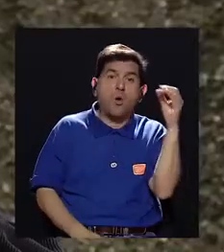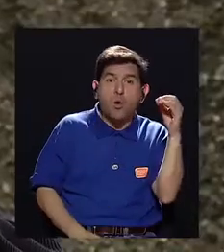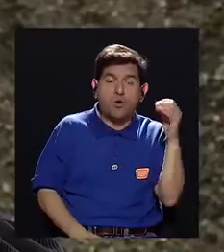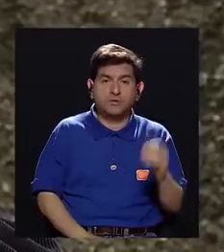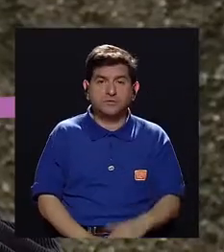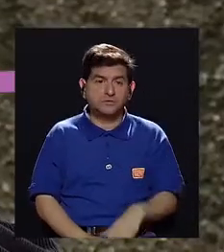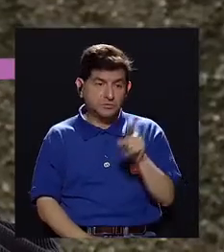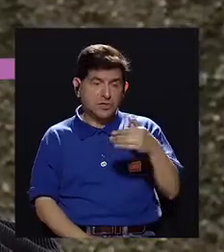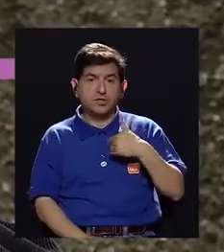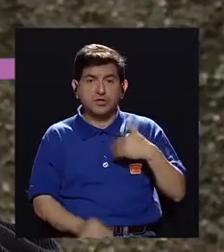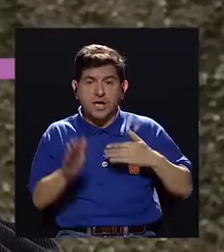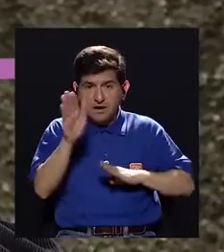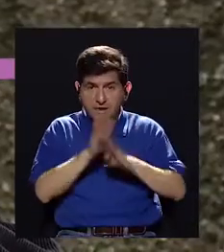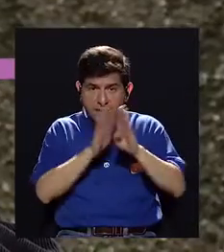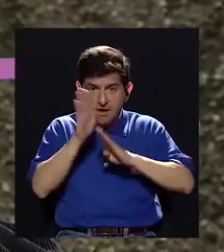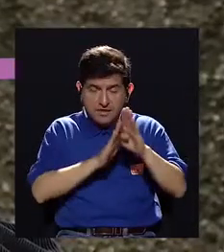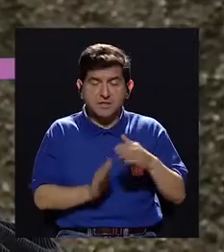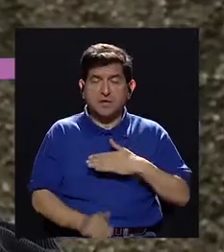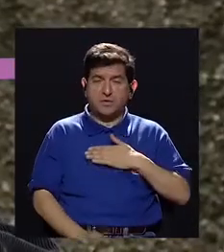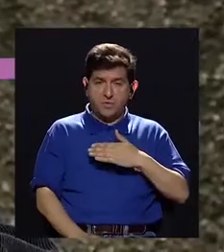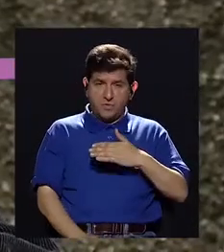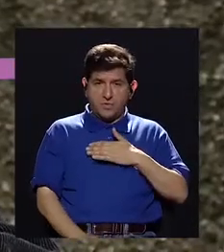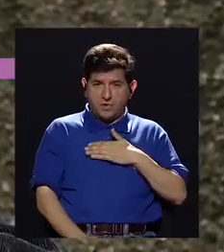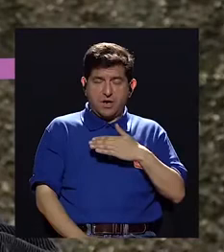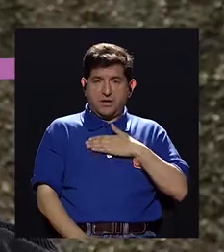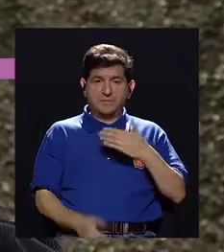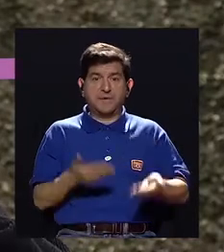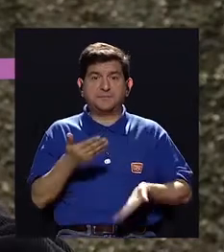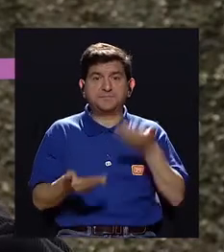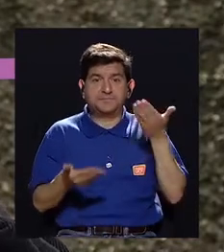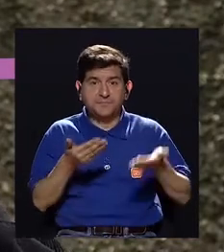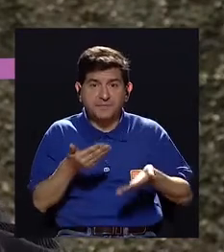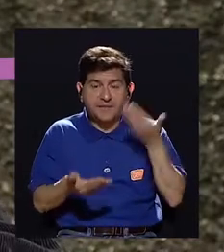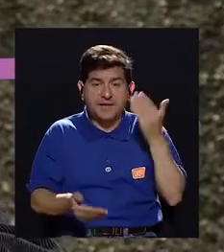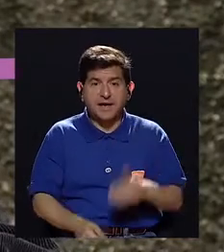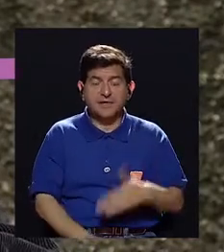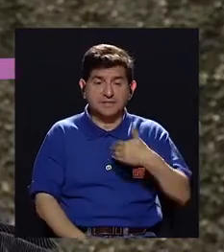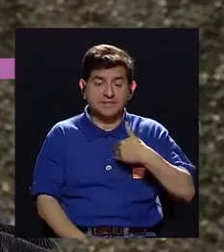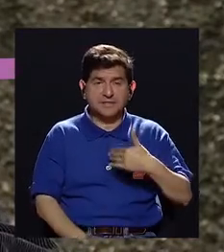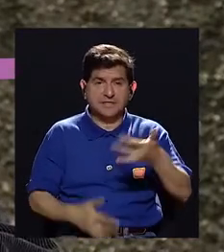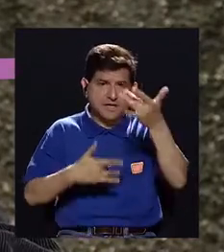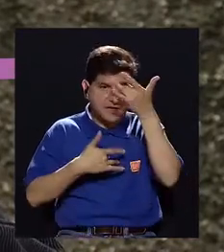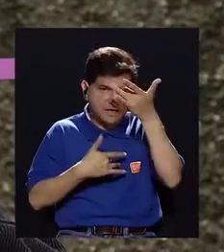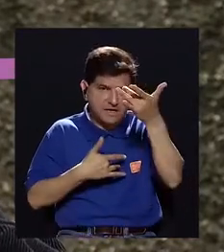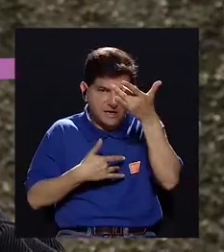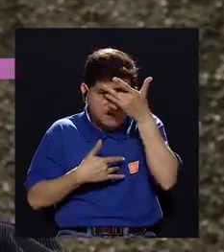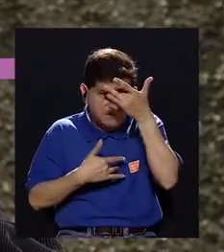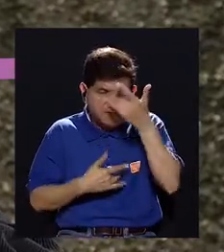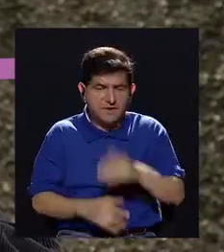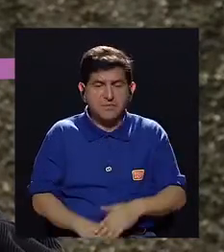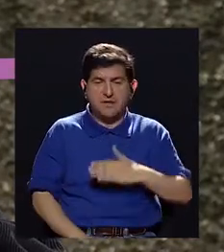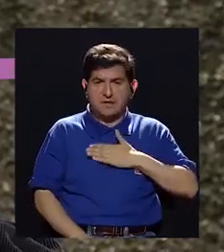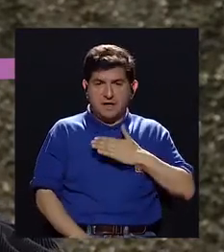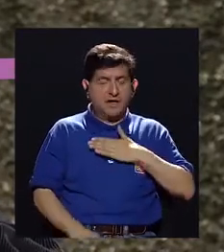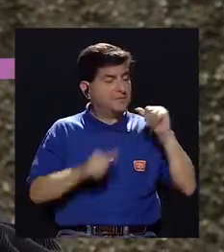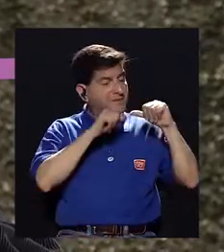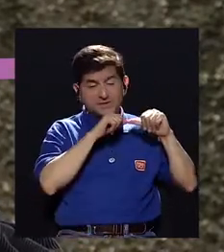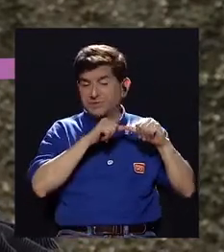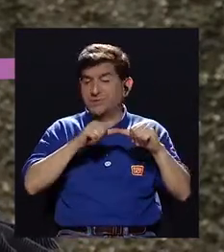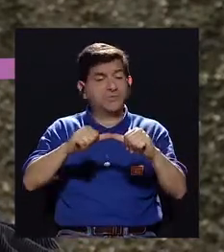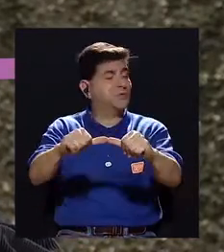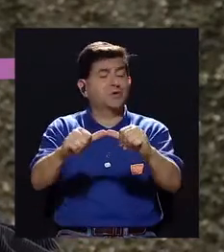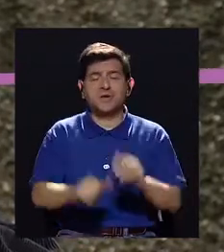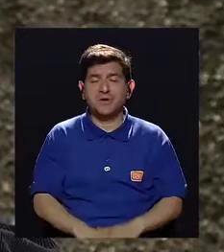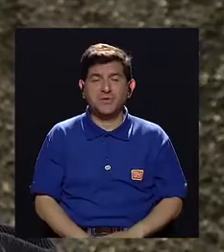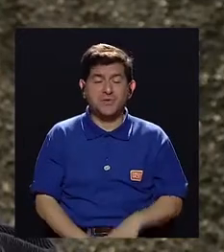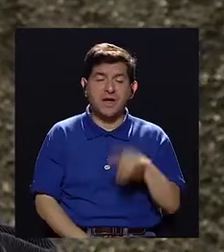o si ya tiene el desarrollo de asma. Porque prácticamente si tiene una enfermedad, si es asma, es una enfermedad crónica